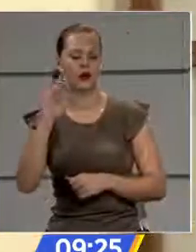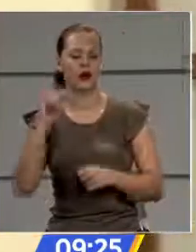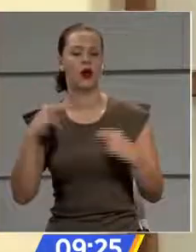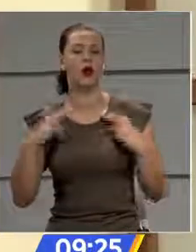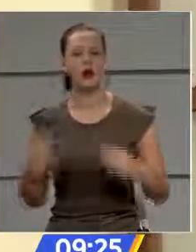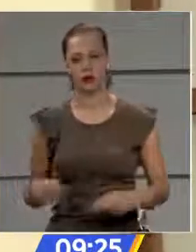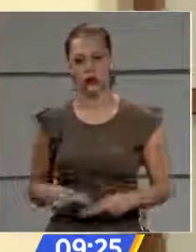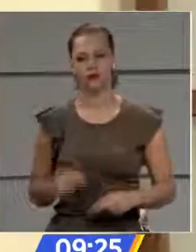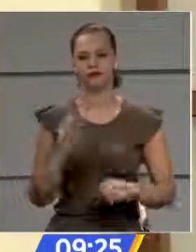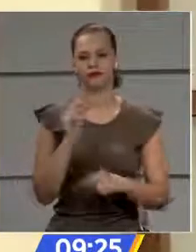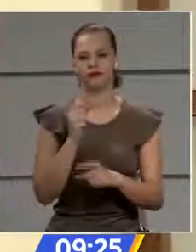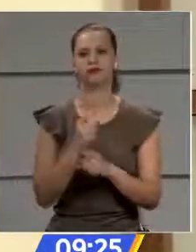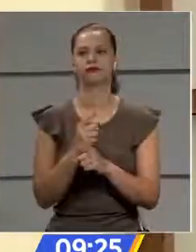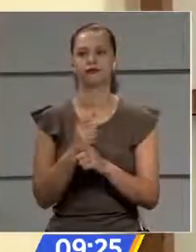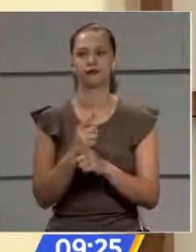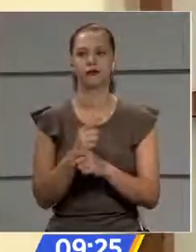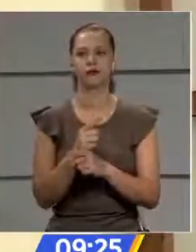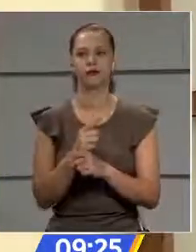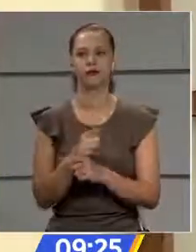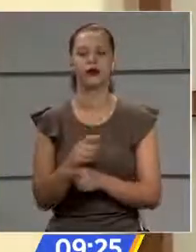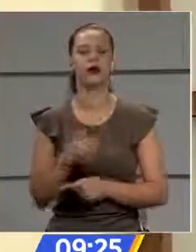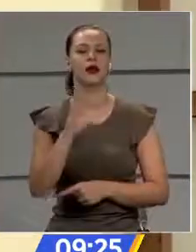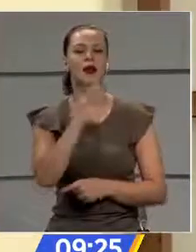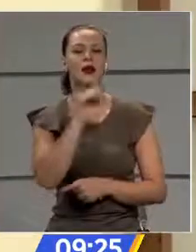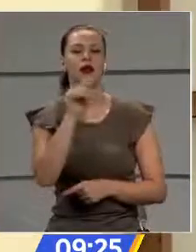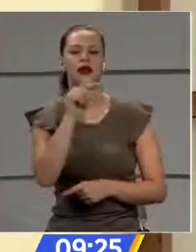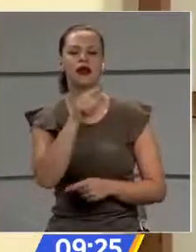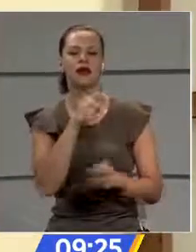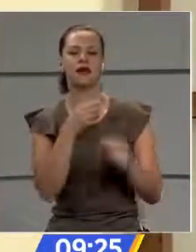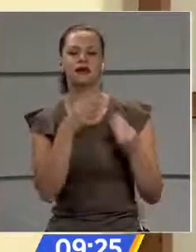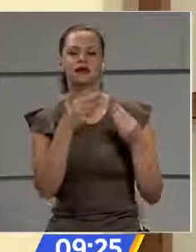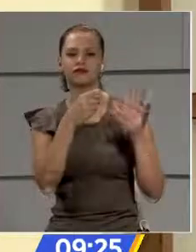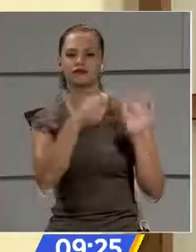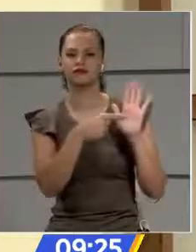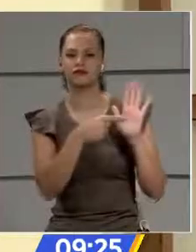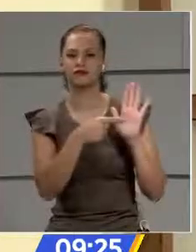Sí. Okay. Y es de este...